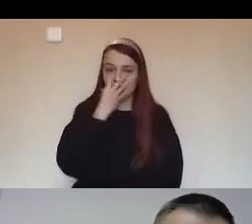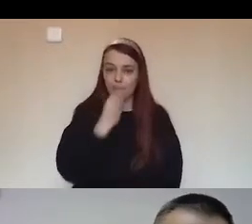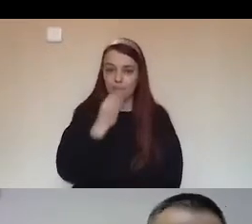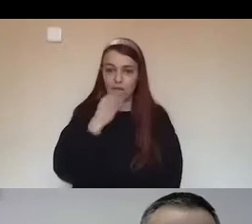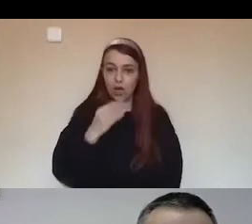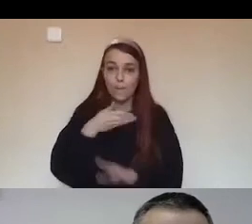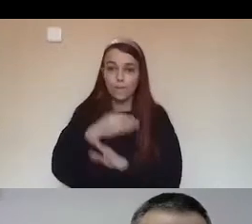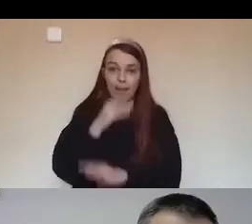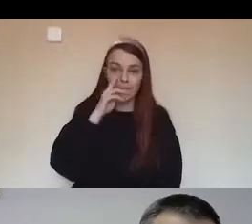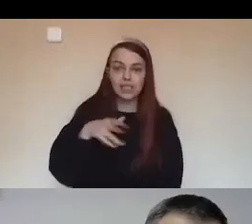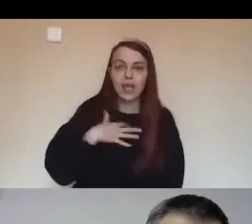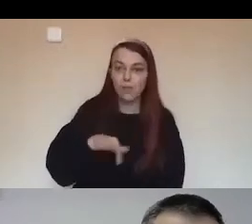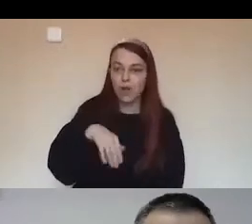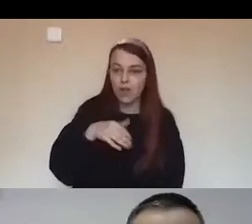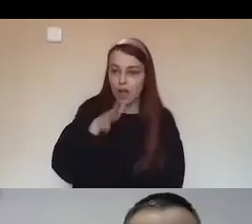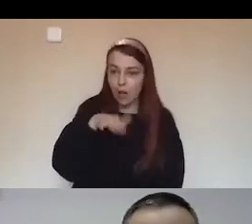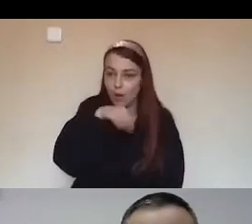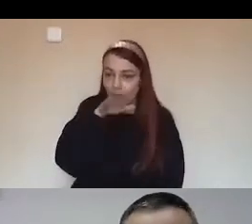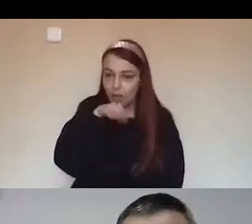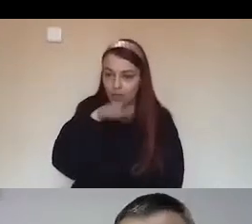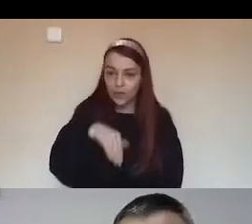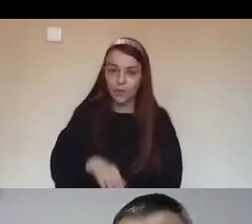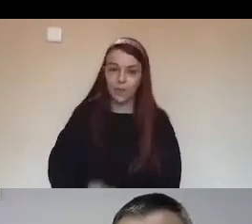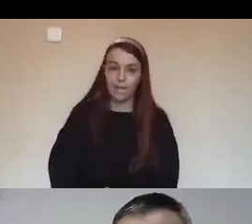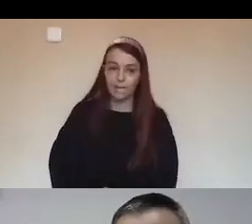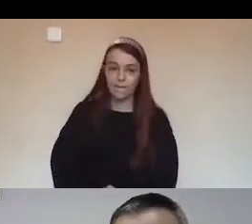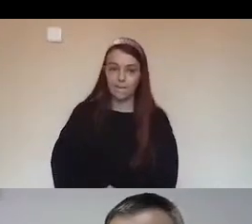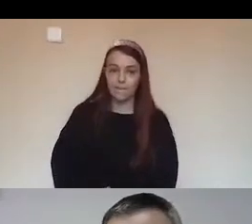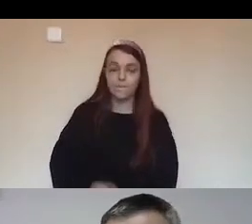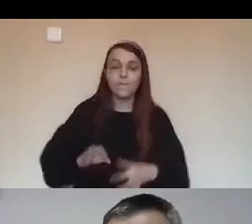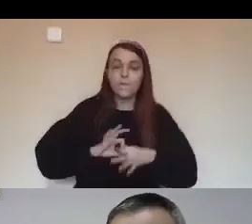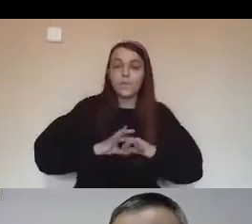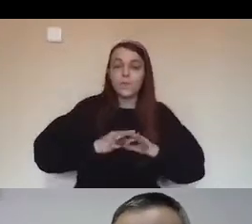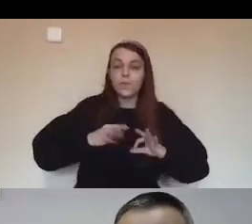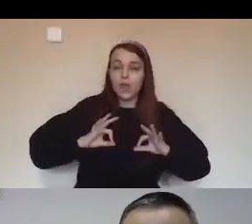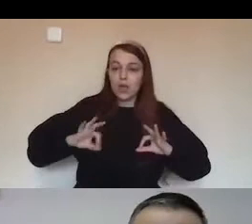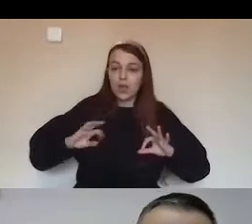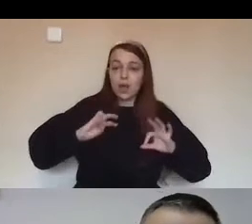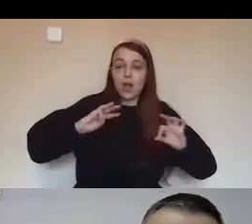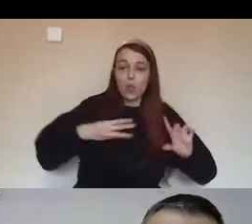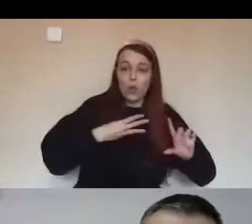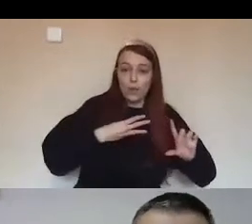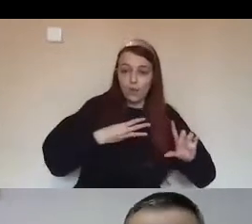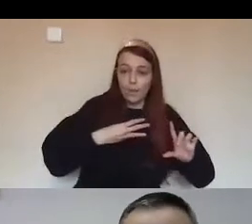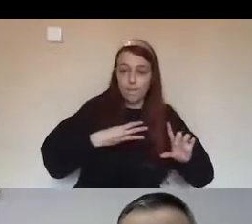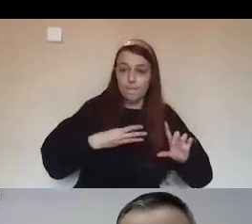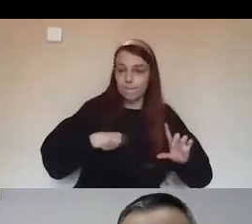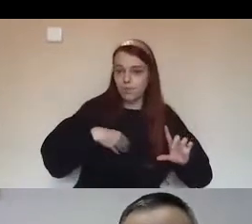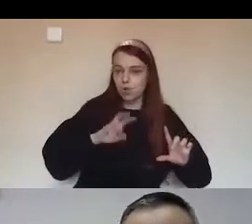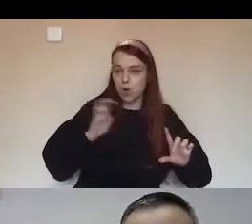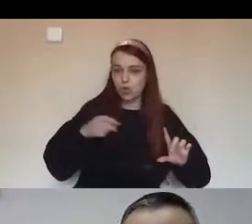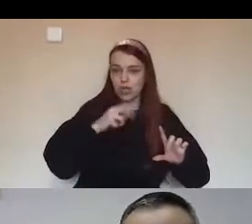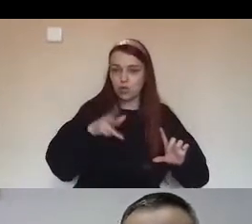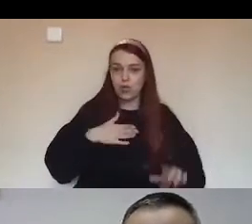la visita, ¿no? Como tantos otros. La cadena de la accesibilidad, la web. En nuestra web, como en cualquier web de patrimonio, debe